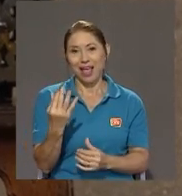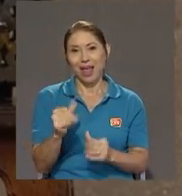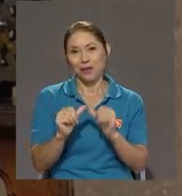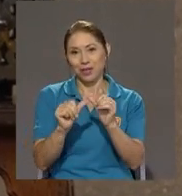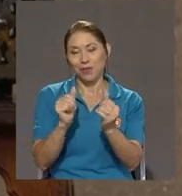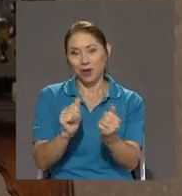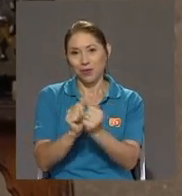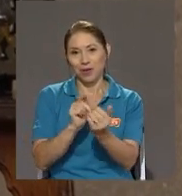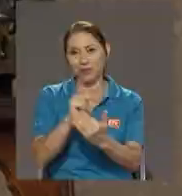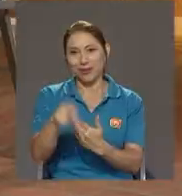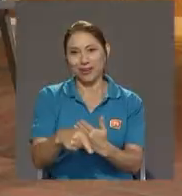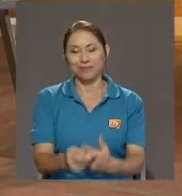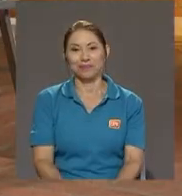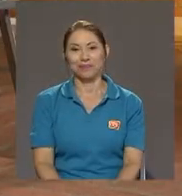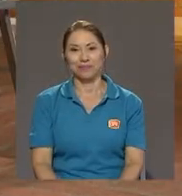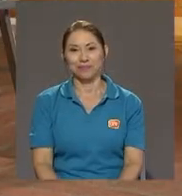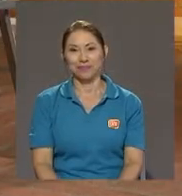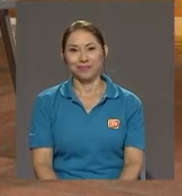invite a hacerlo.